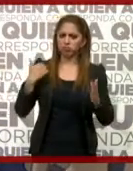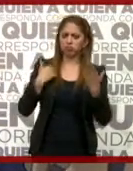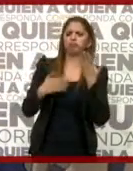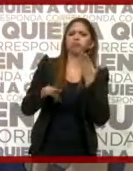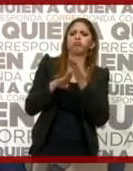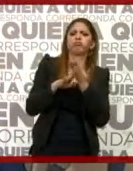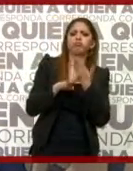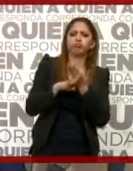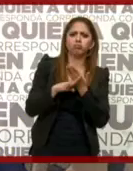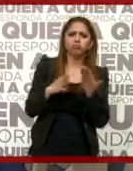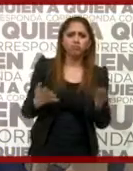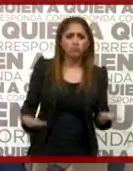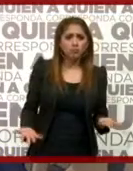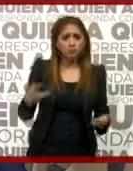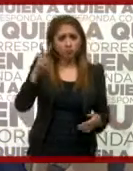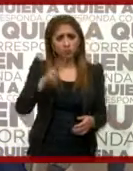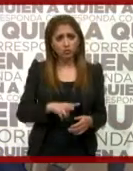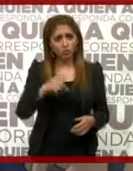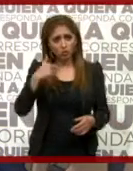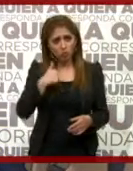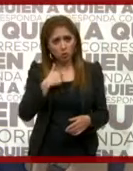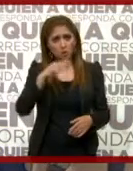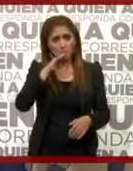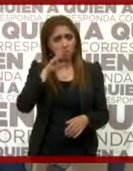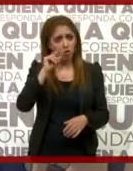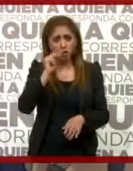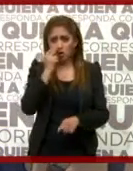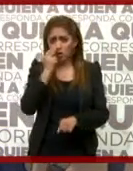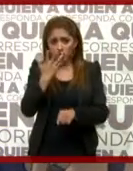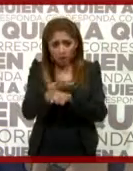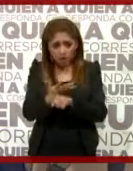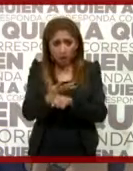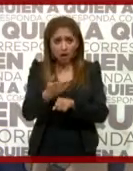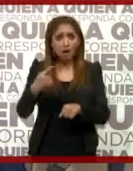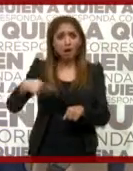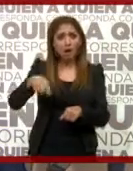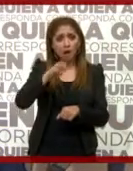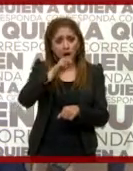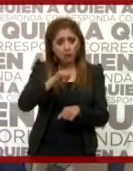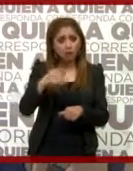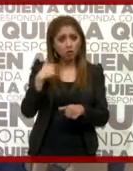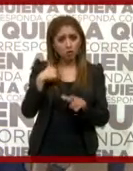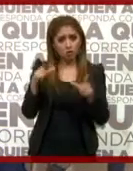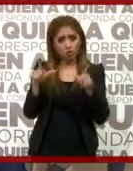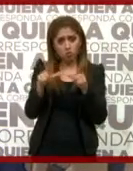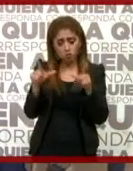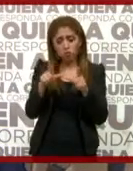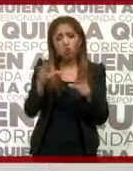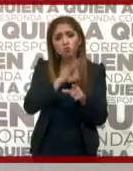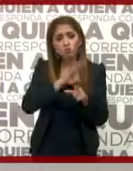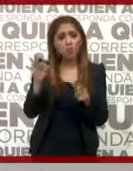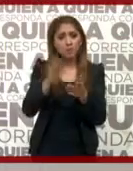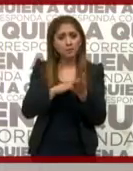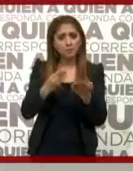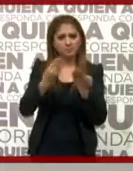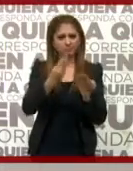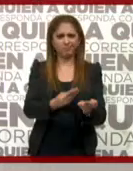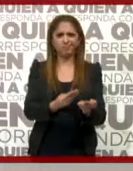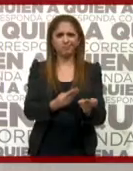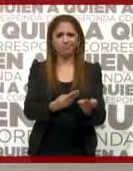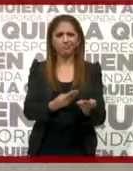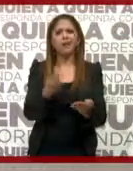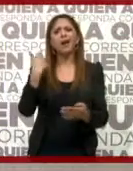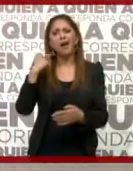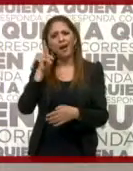que somos unas madres muy irresponsables y que solamente así, con la credencial, nos van a hacer el trámite. Le solicitaron una